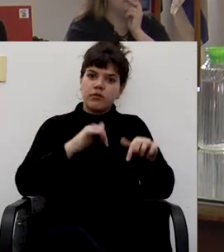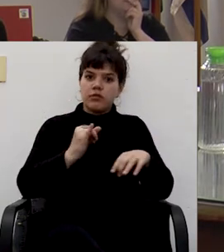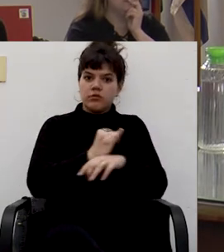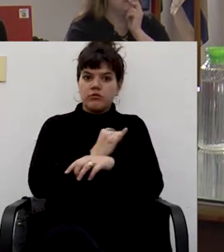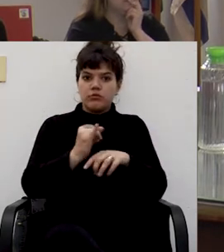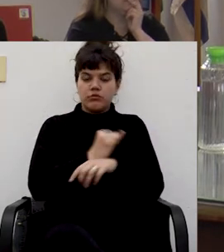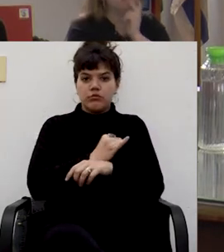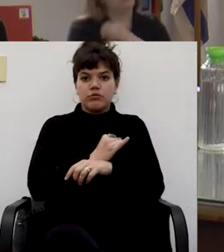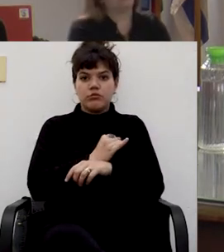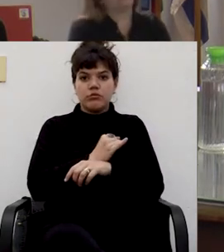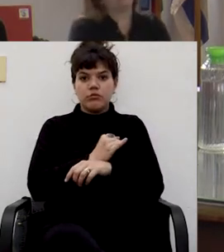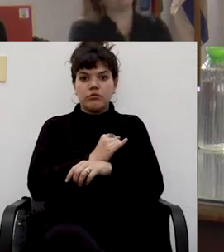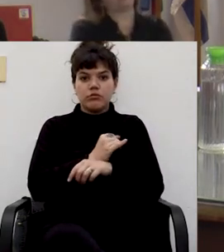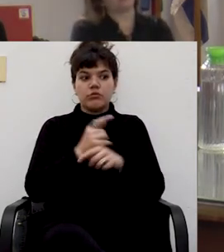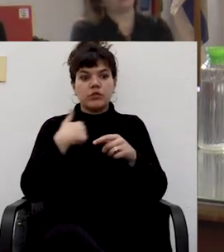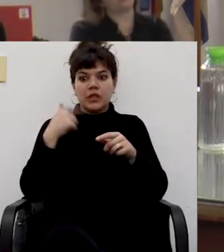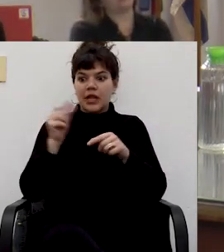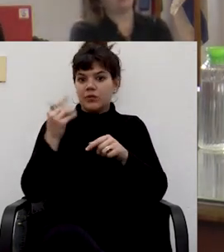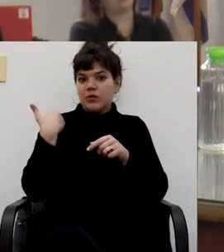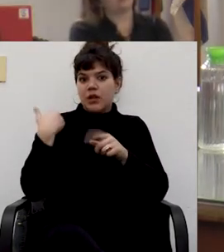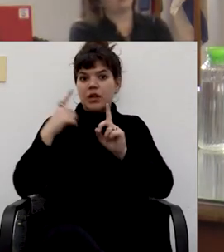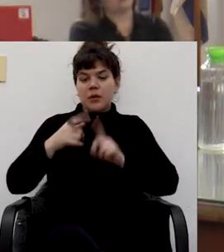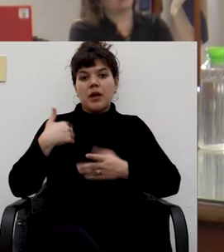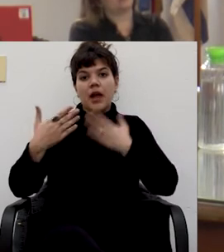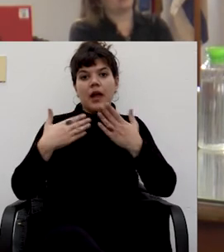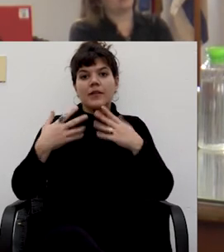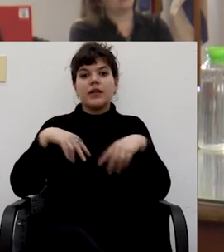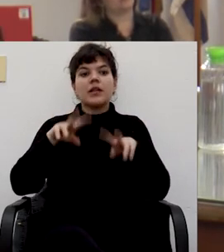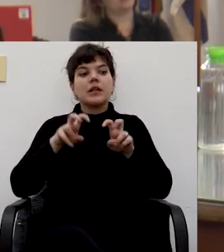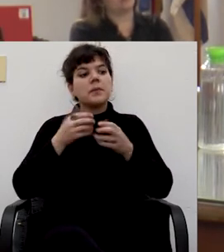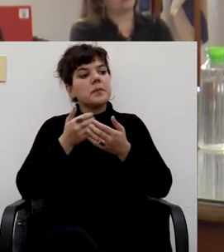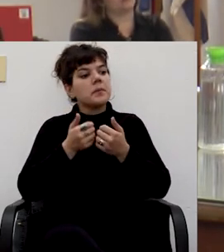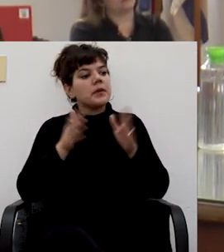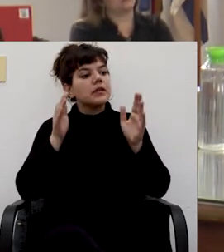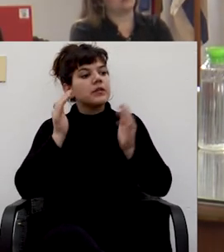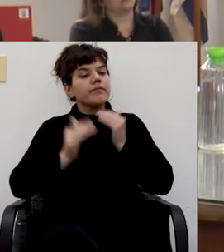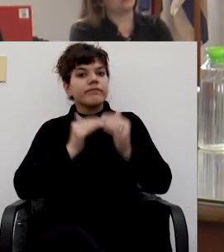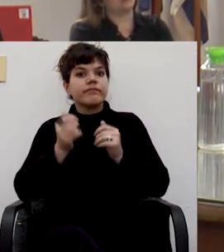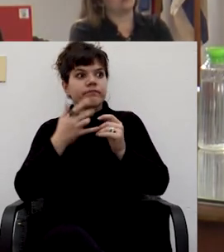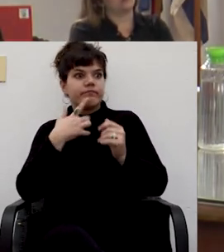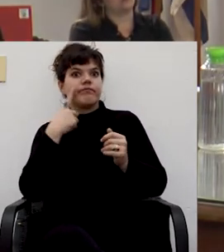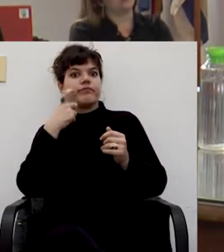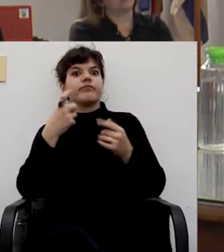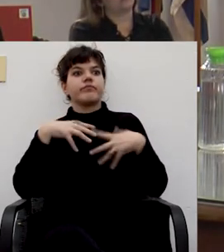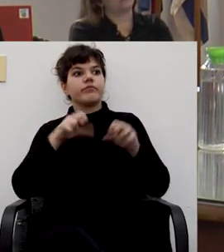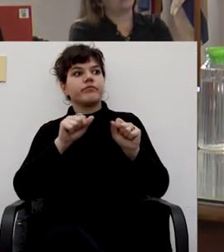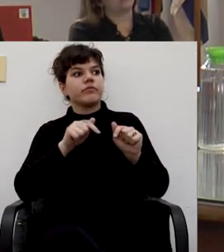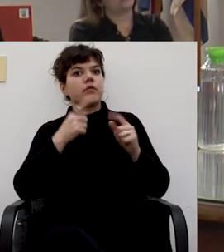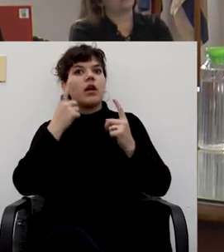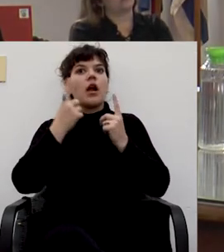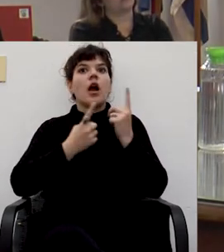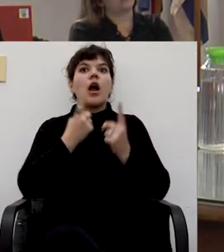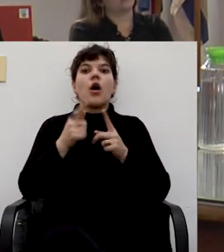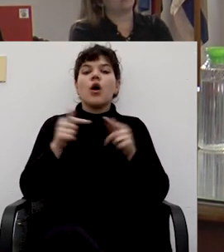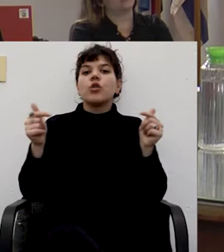Por otro lado, como ya vamos a hacer también, empieza a hacerse evidente en este proceso de trabajo en el que estamos una matriz que